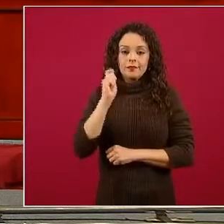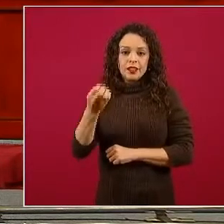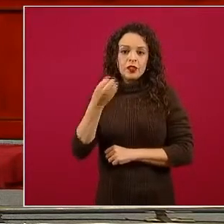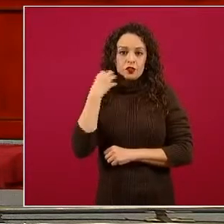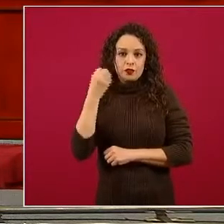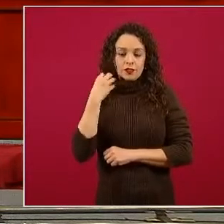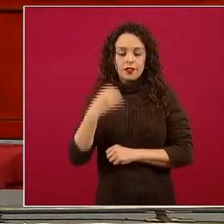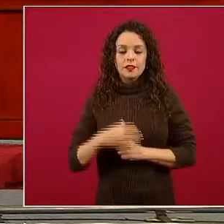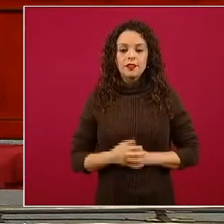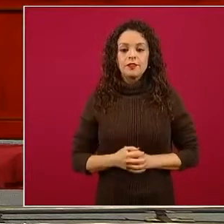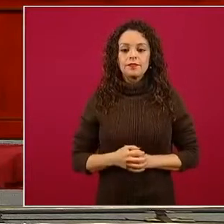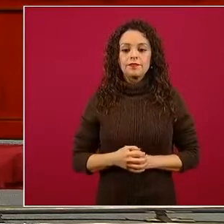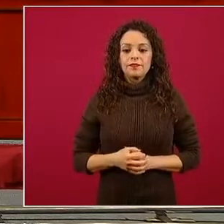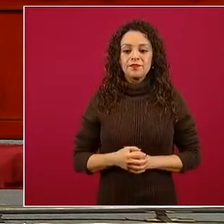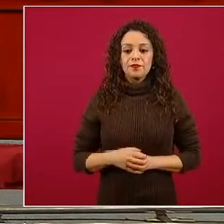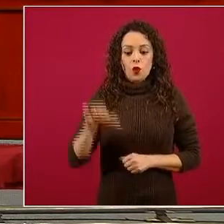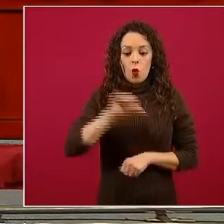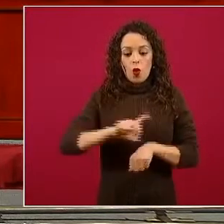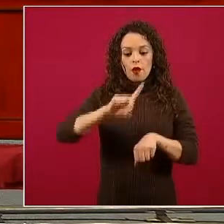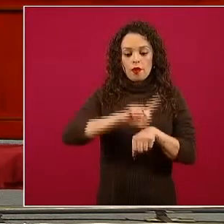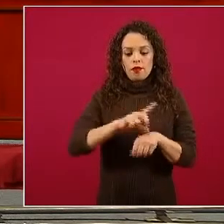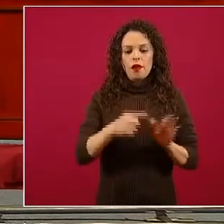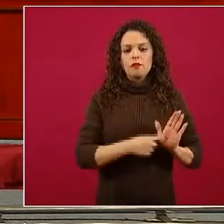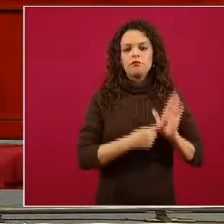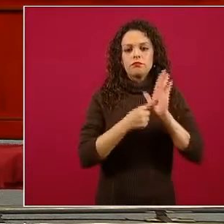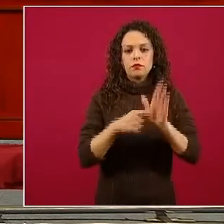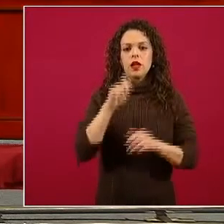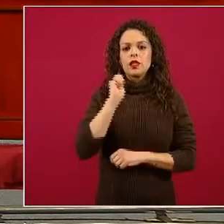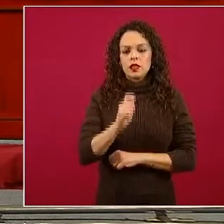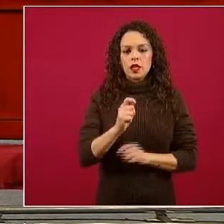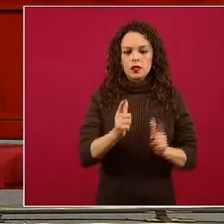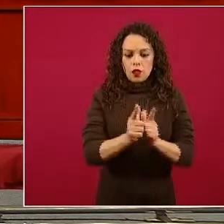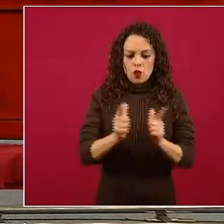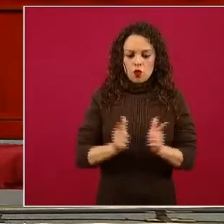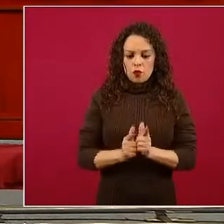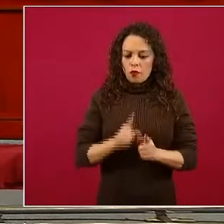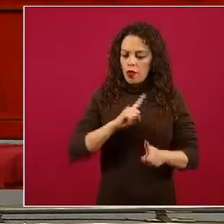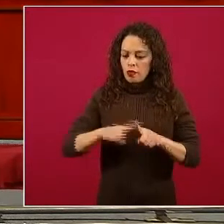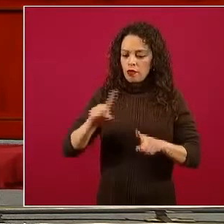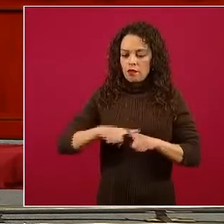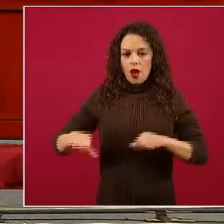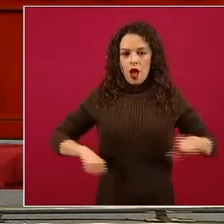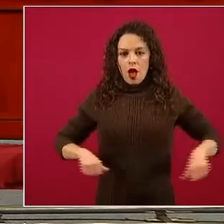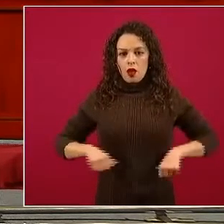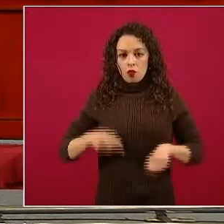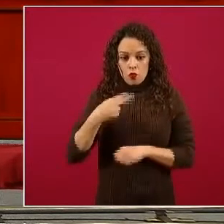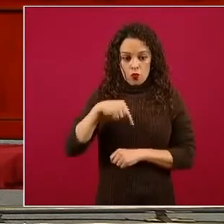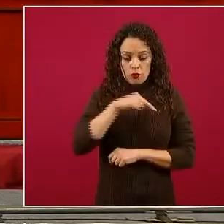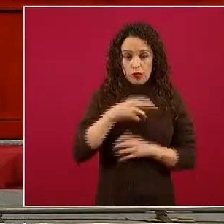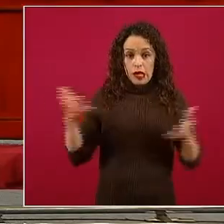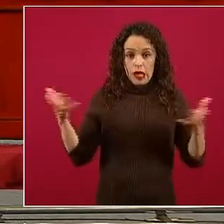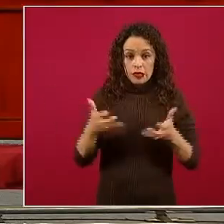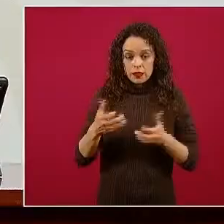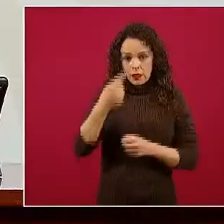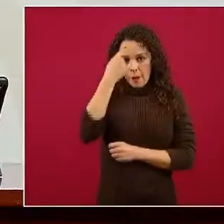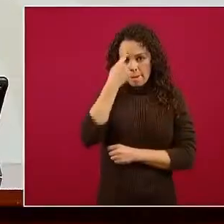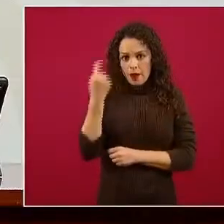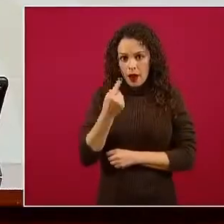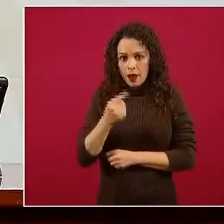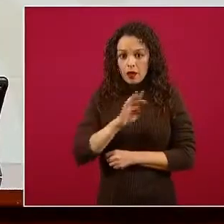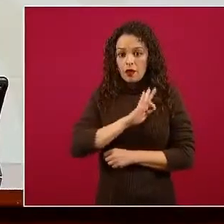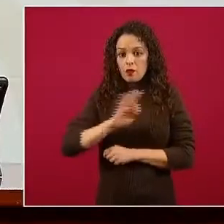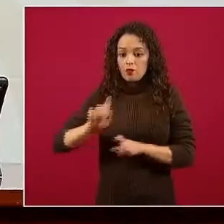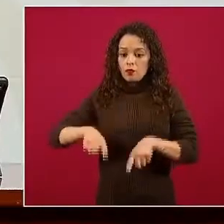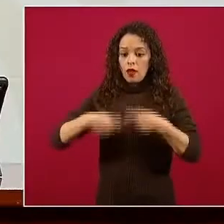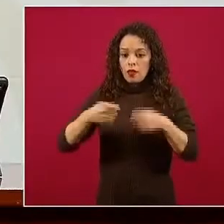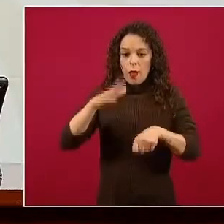día de hoy presentaremos un grupo de acciones que hemos estado desarrollando que nos permiten responder con